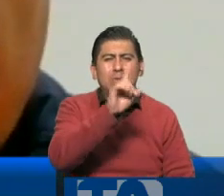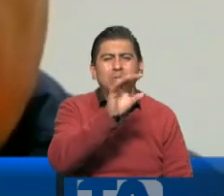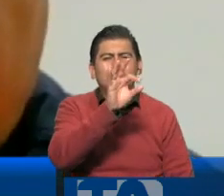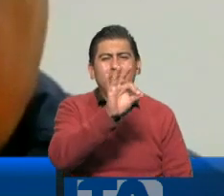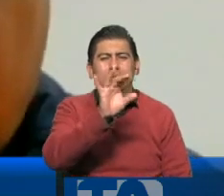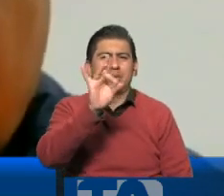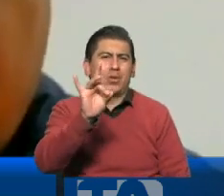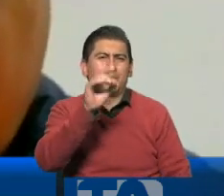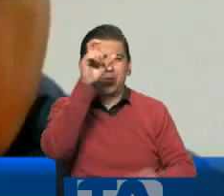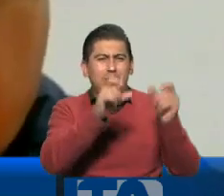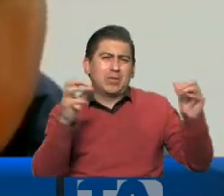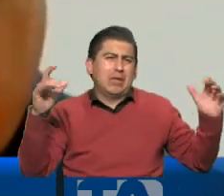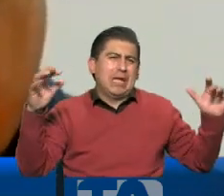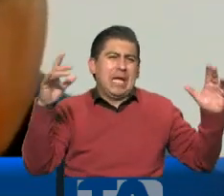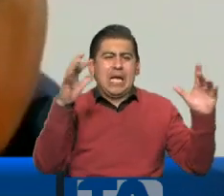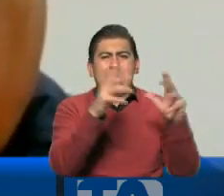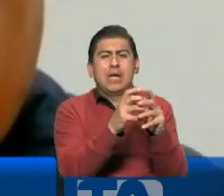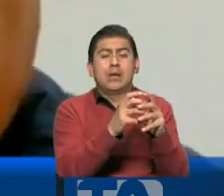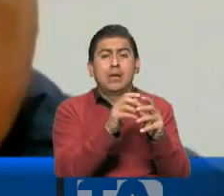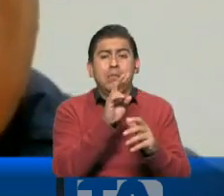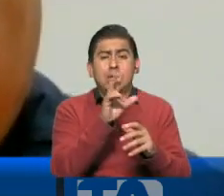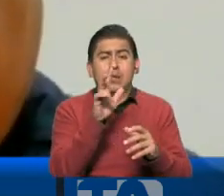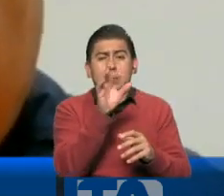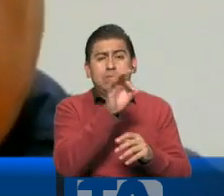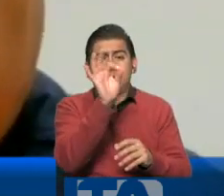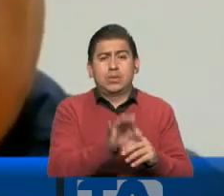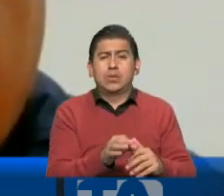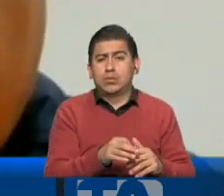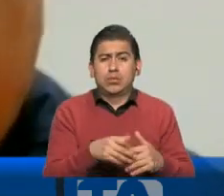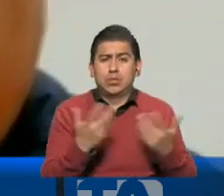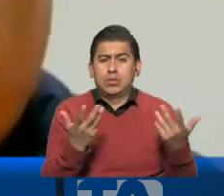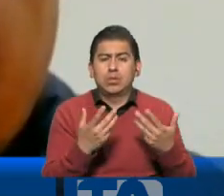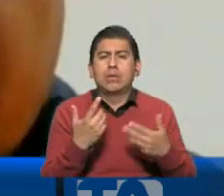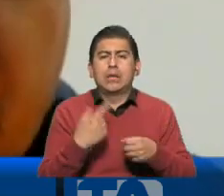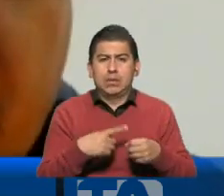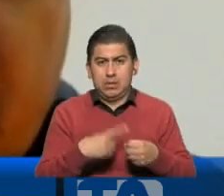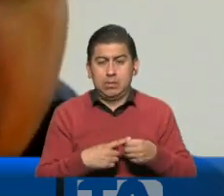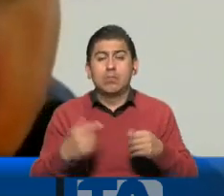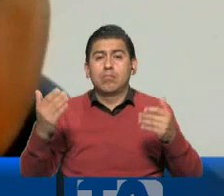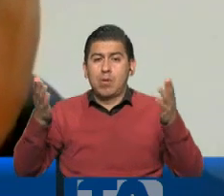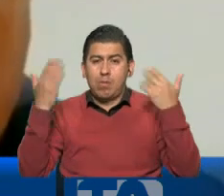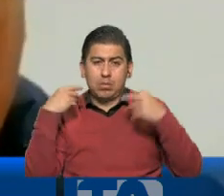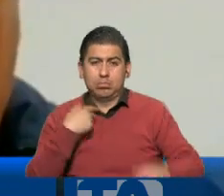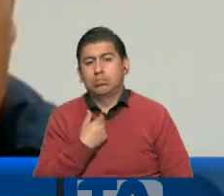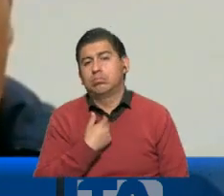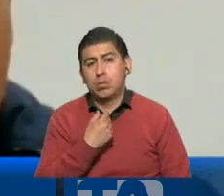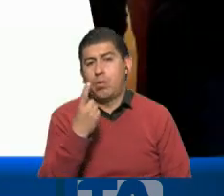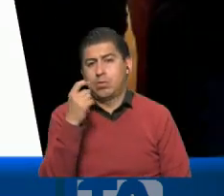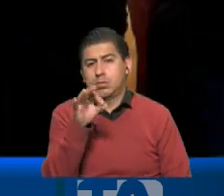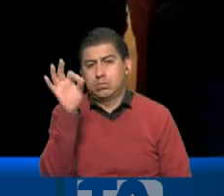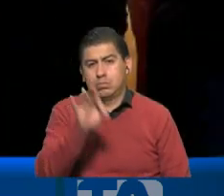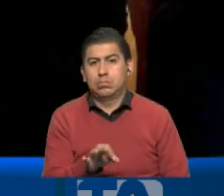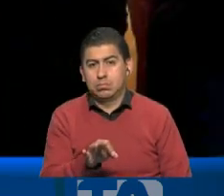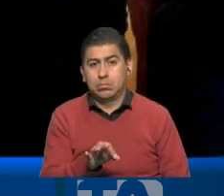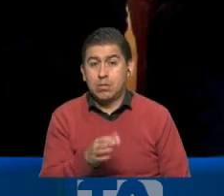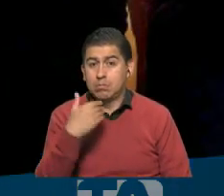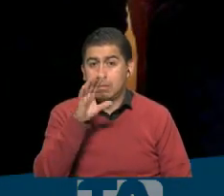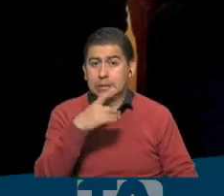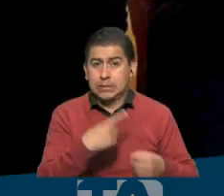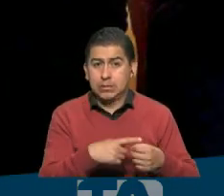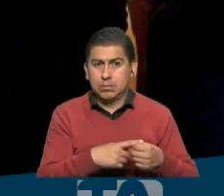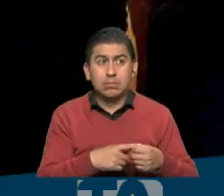179.198 aglomeraciones. El 23%, lastimosamente, es la ciudad de Quito, y Guayaquil es el 11%. En cuanto a